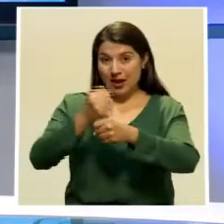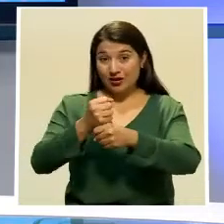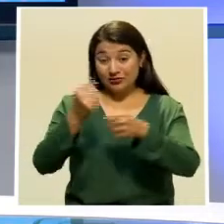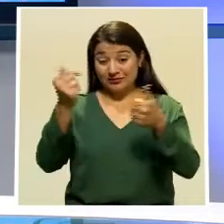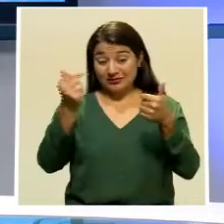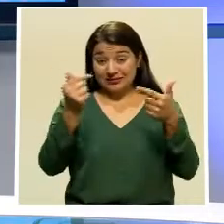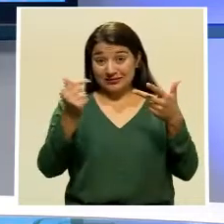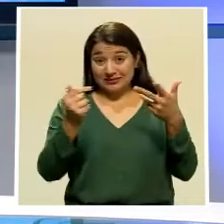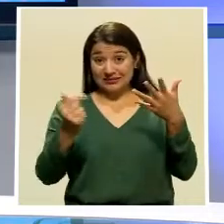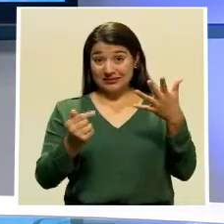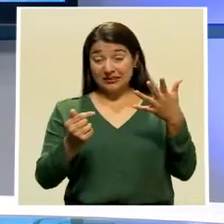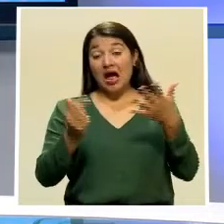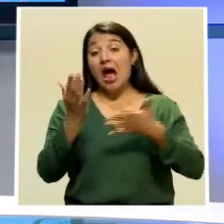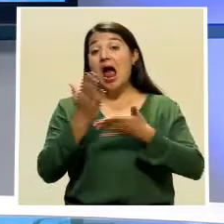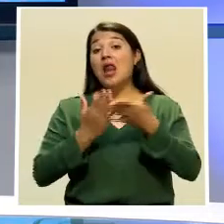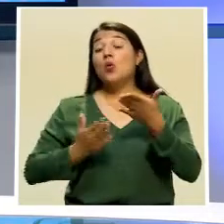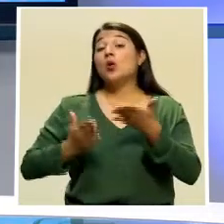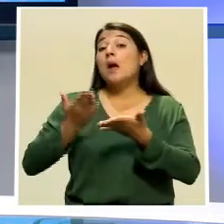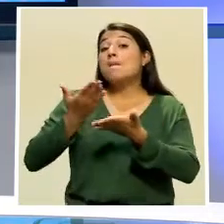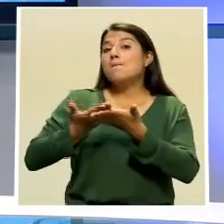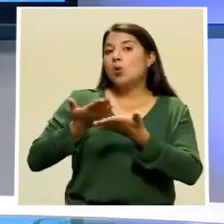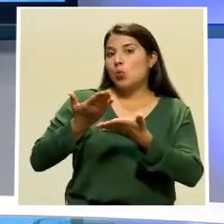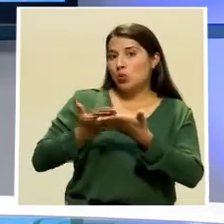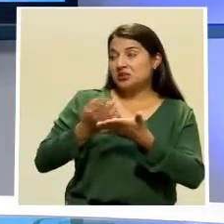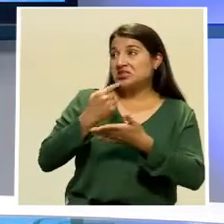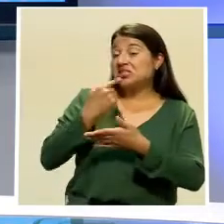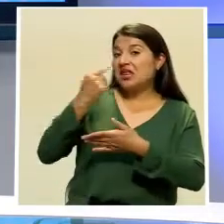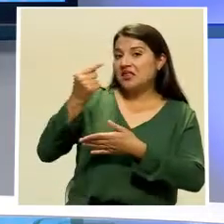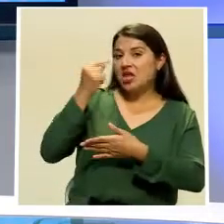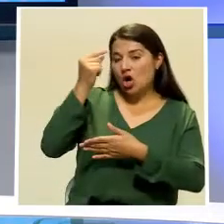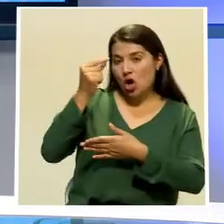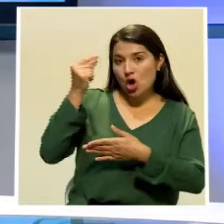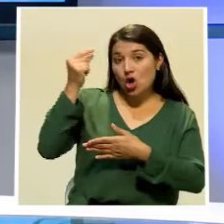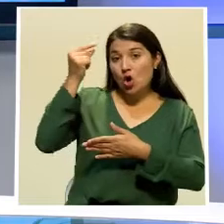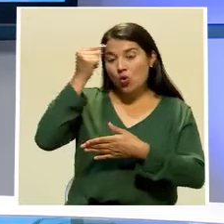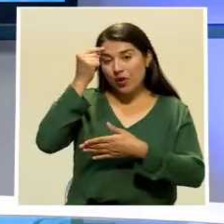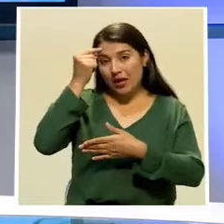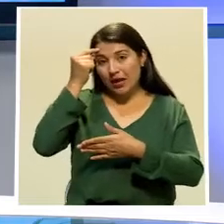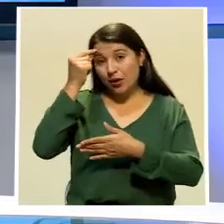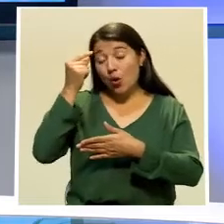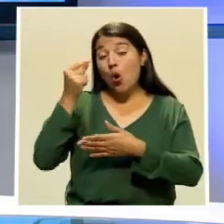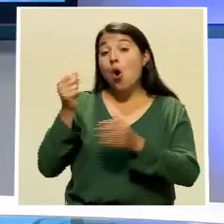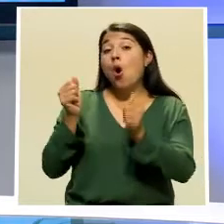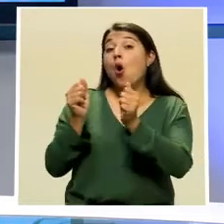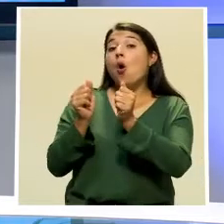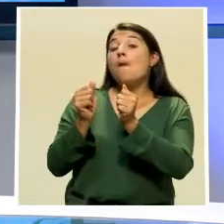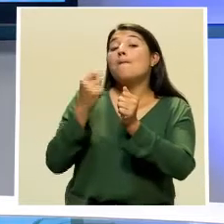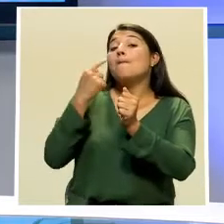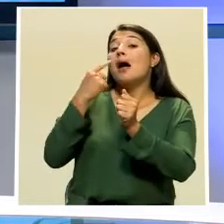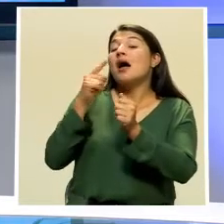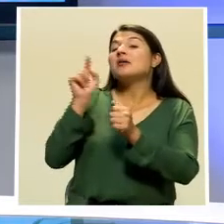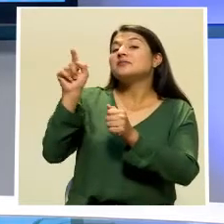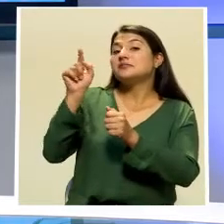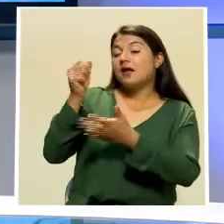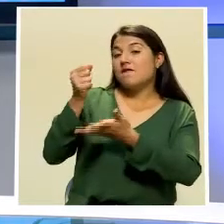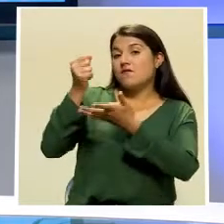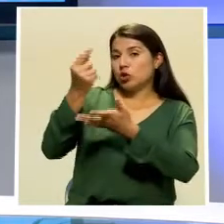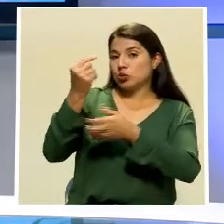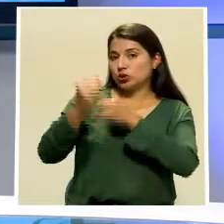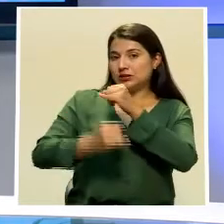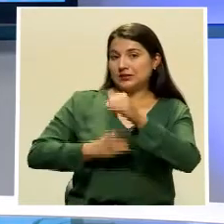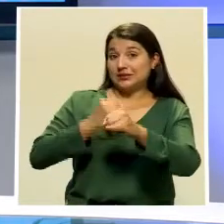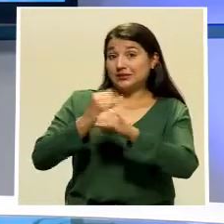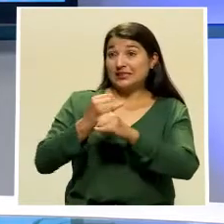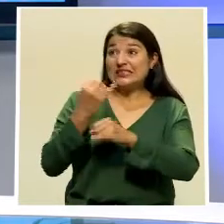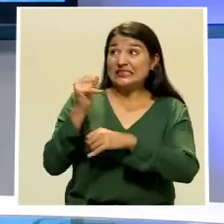medidas son algunos de los compromisos que el gobierno pretende asumir con el Fondo Monetario Internacional a cambio de